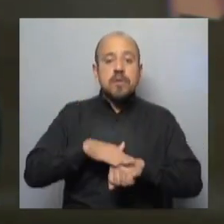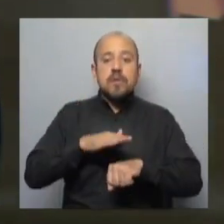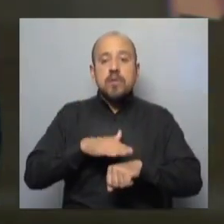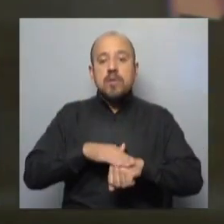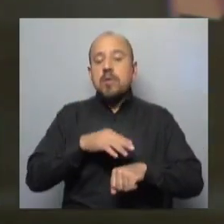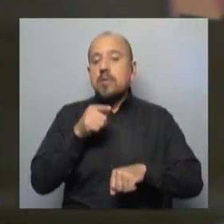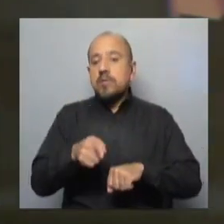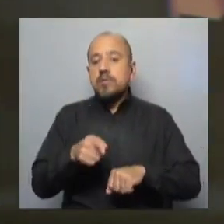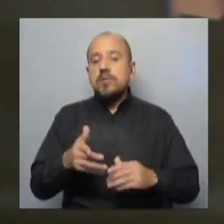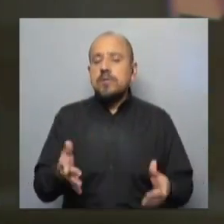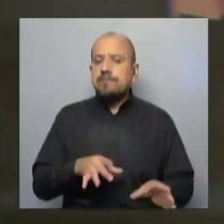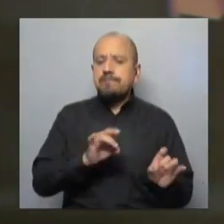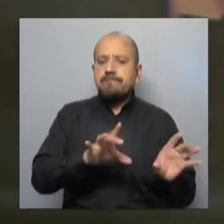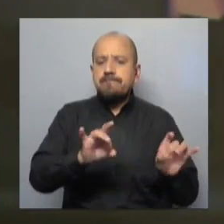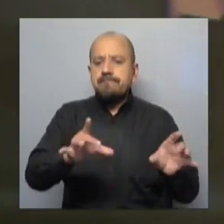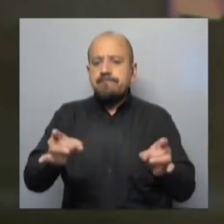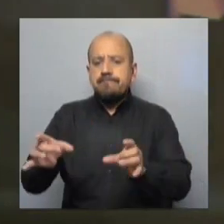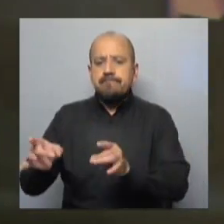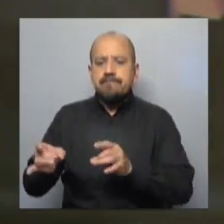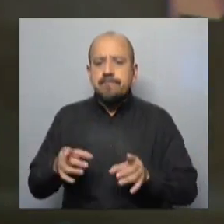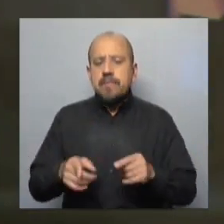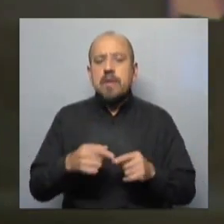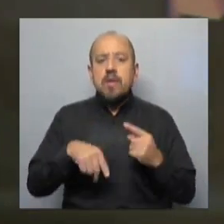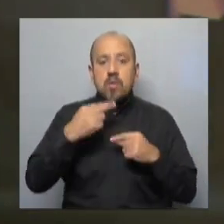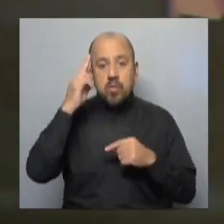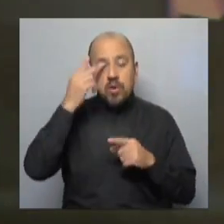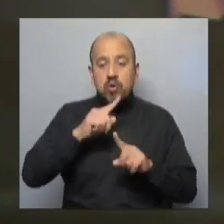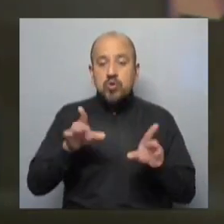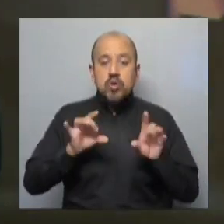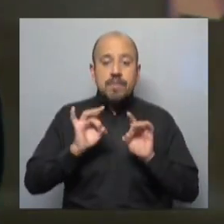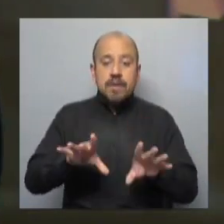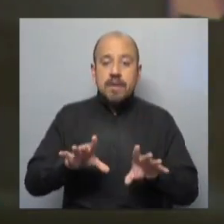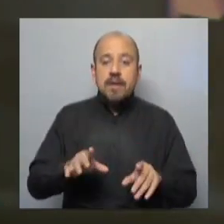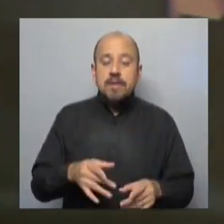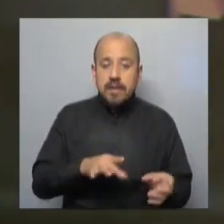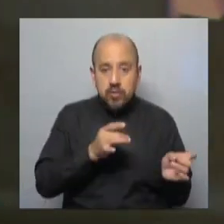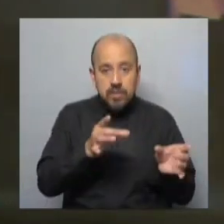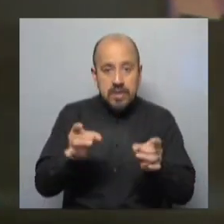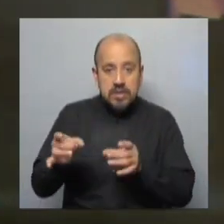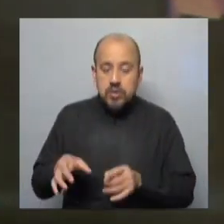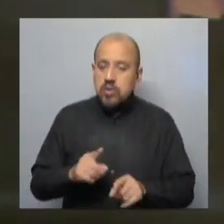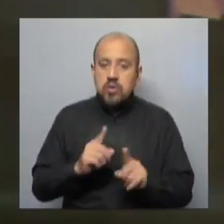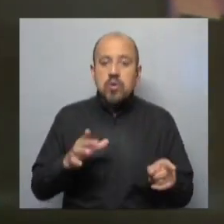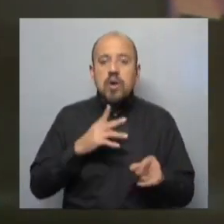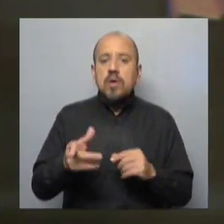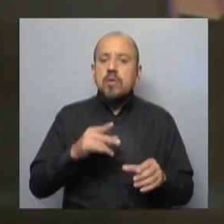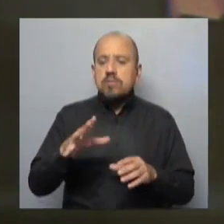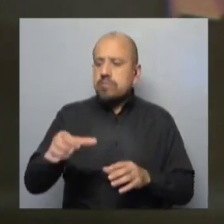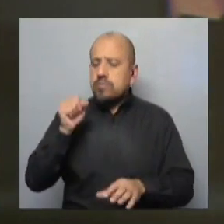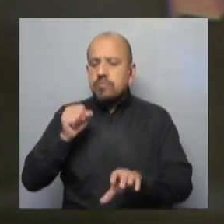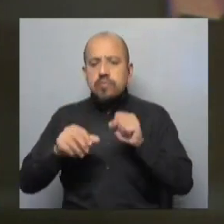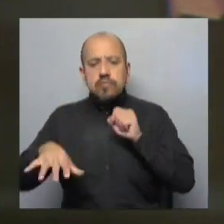de la contaminación en uruguay pero no solamente de la contaminación sino también de un modelo extractivista que tiene consecuencias